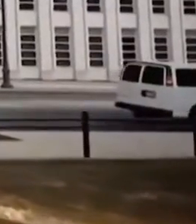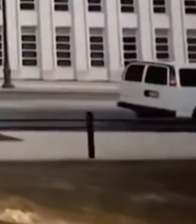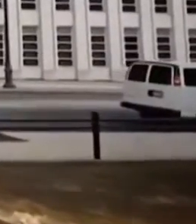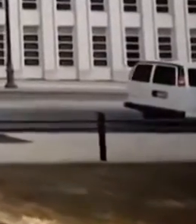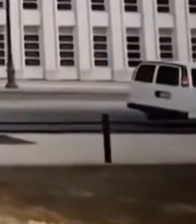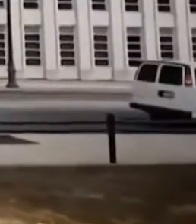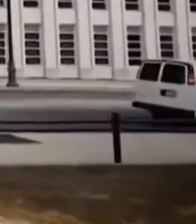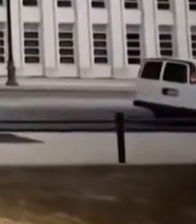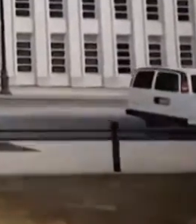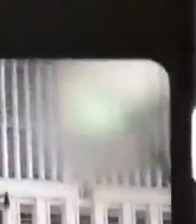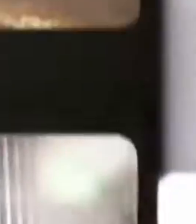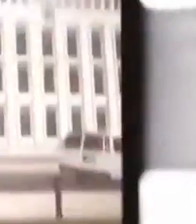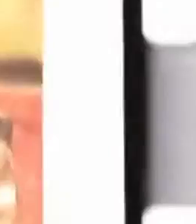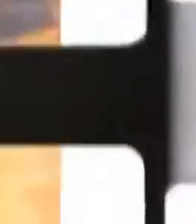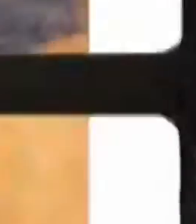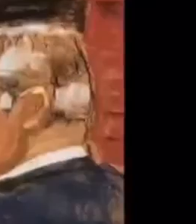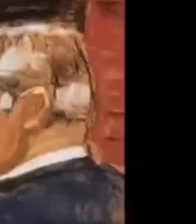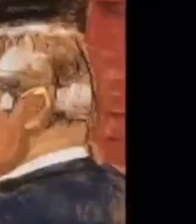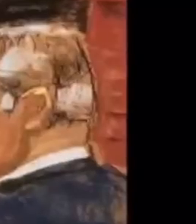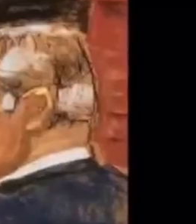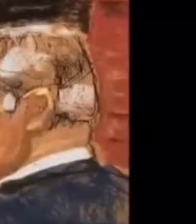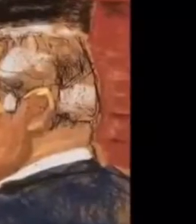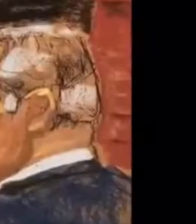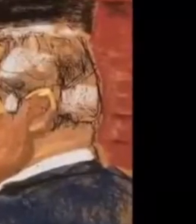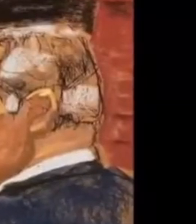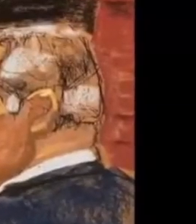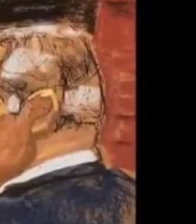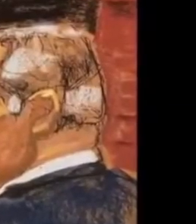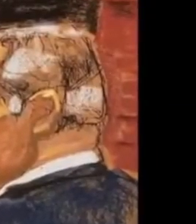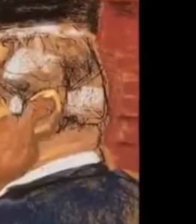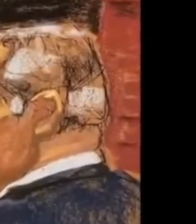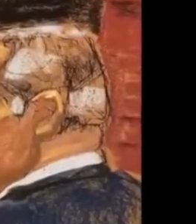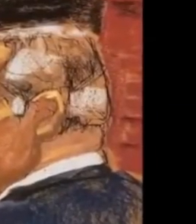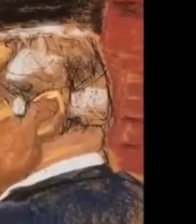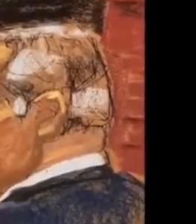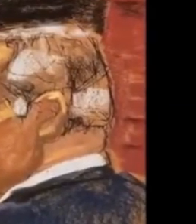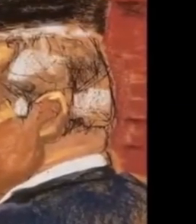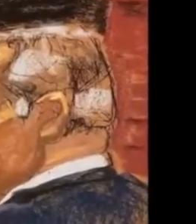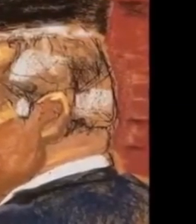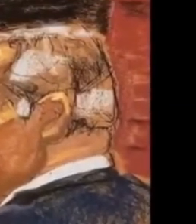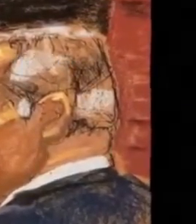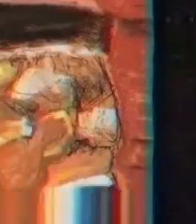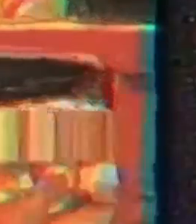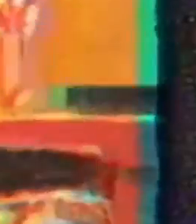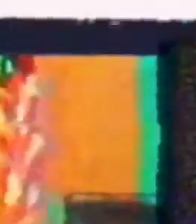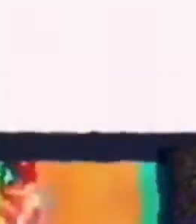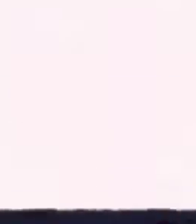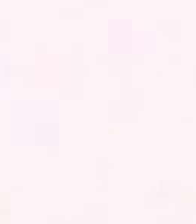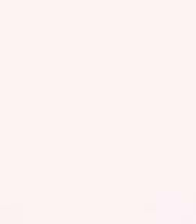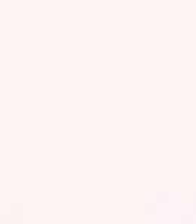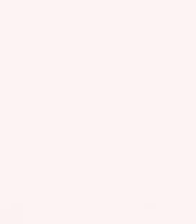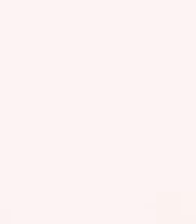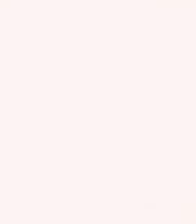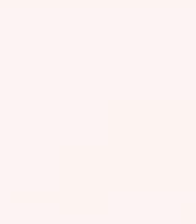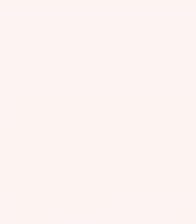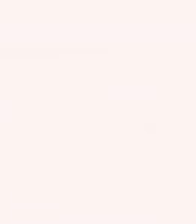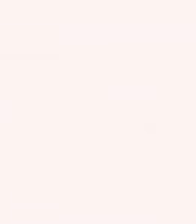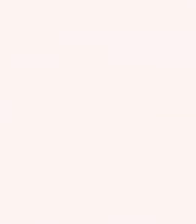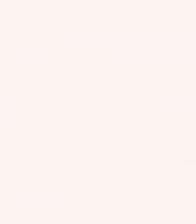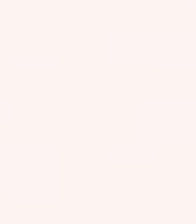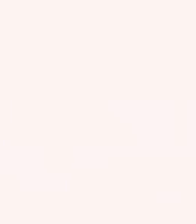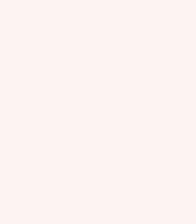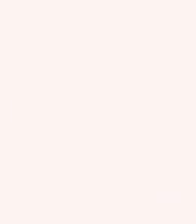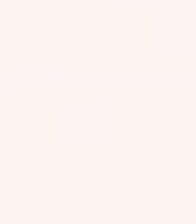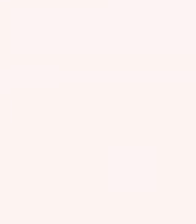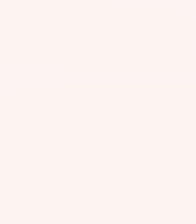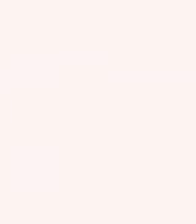York, la Fiscalía llamó como testigo a Edgar Beitia, alias El Diablo, ex procurador general del estado de Nayarit. El